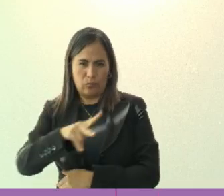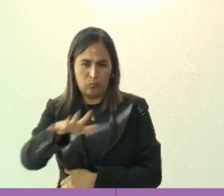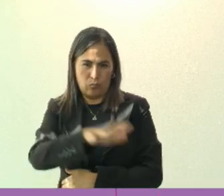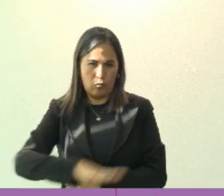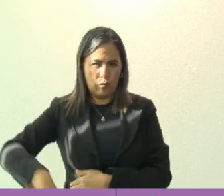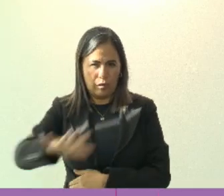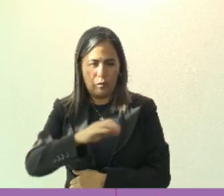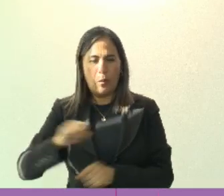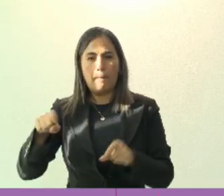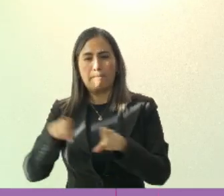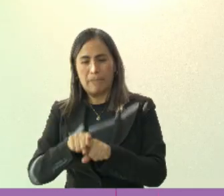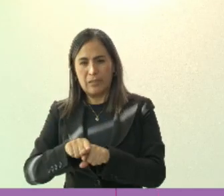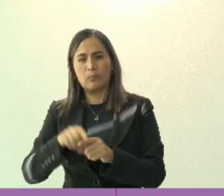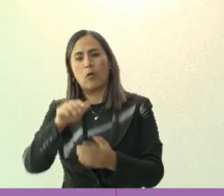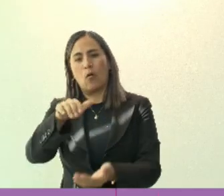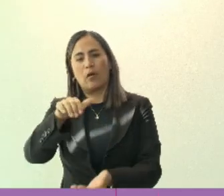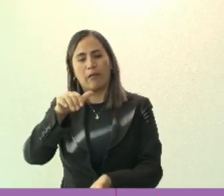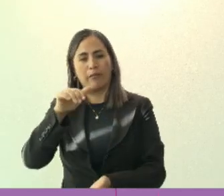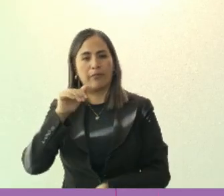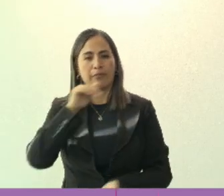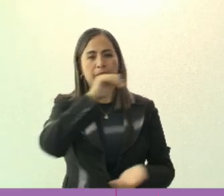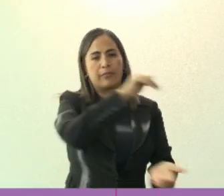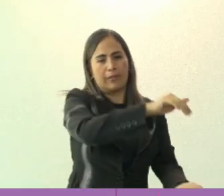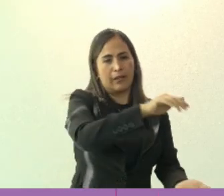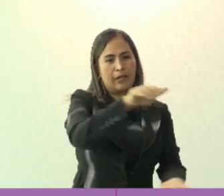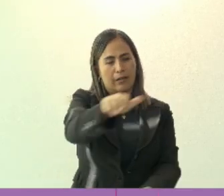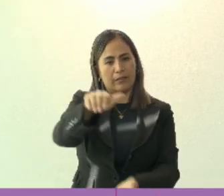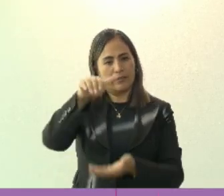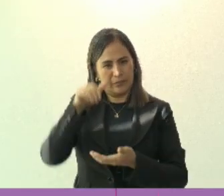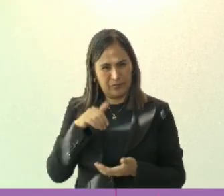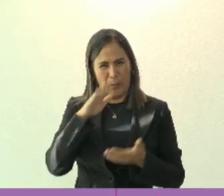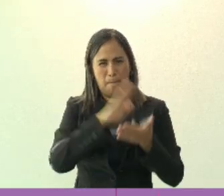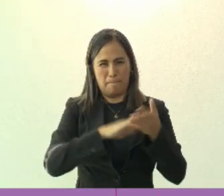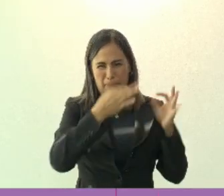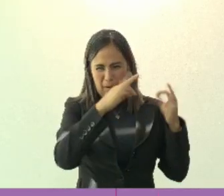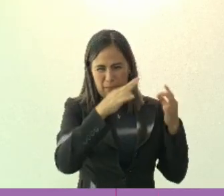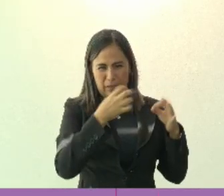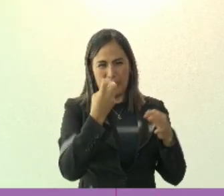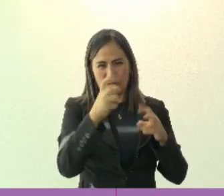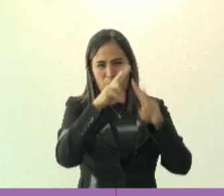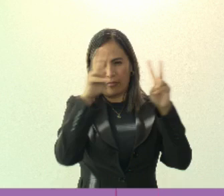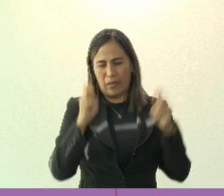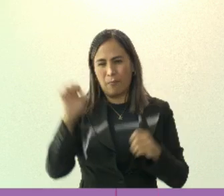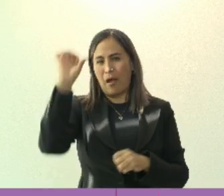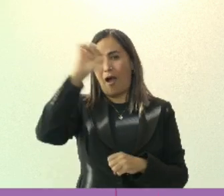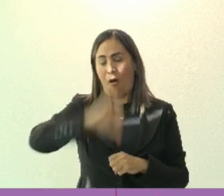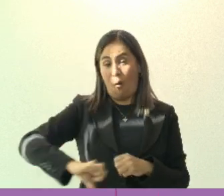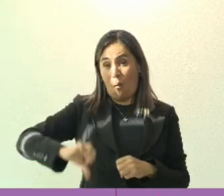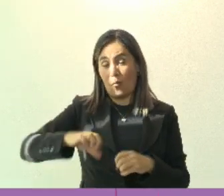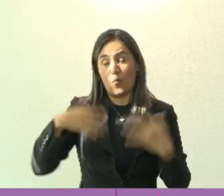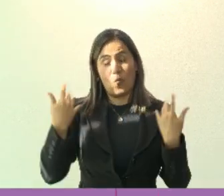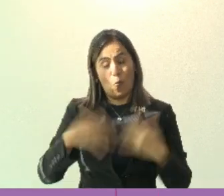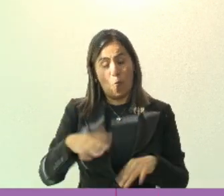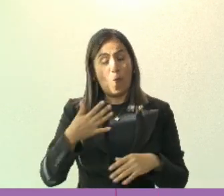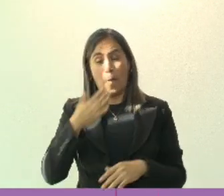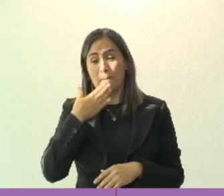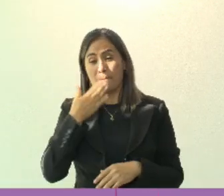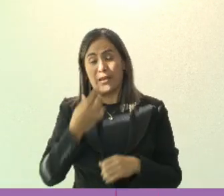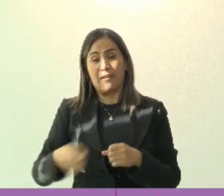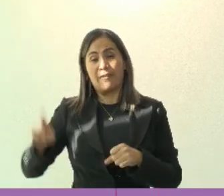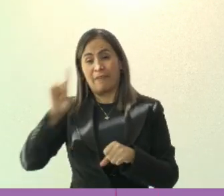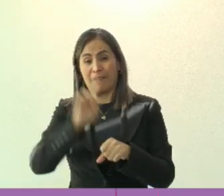la entrega-recepción con el tema que hoy nos ocupa en este día